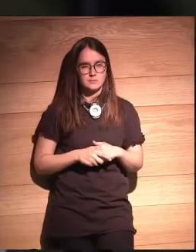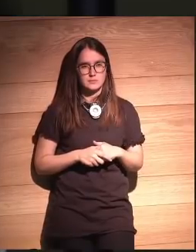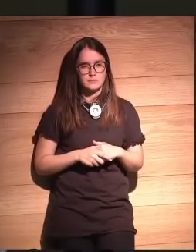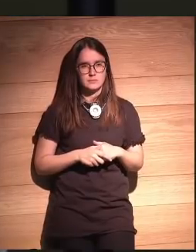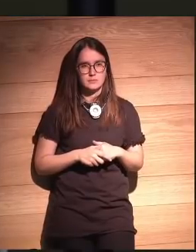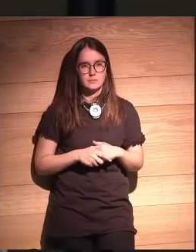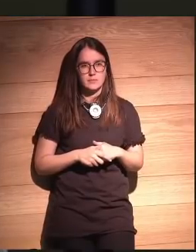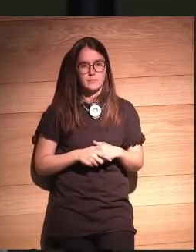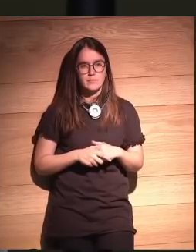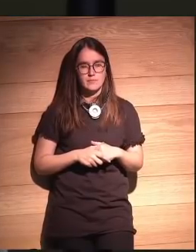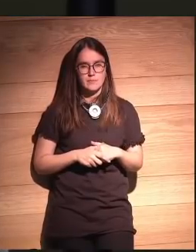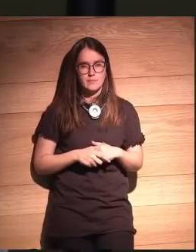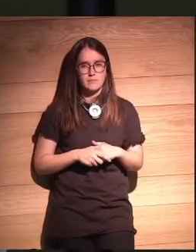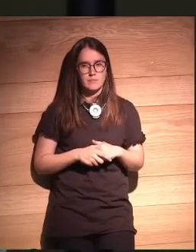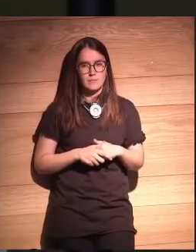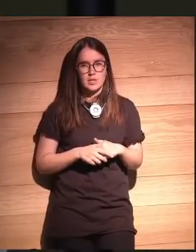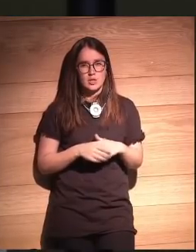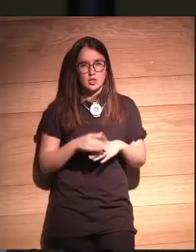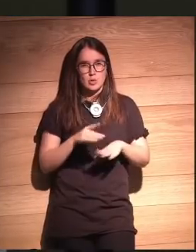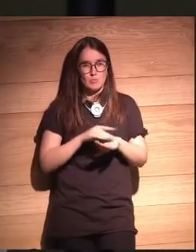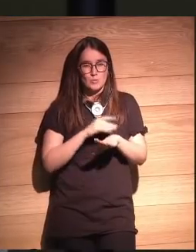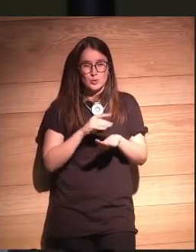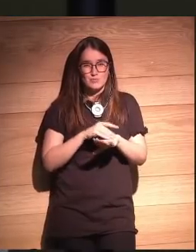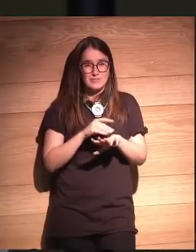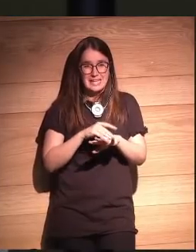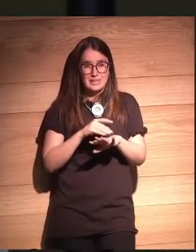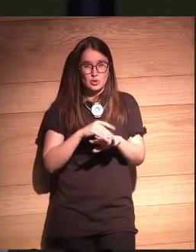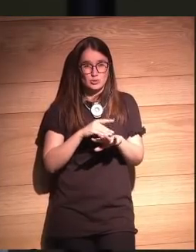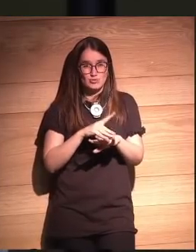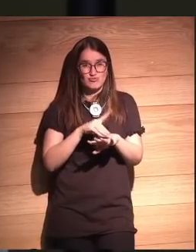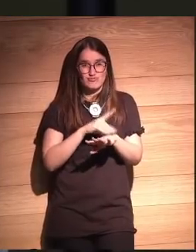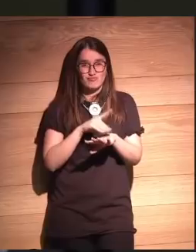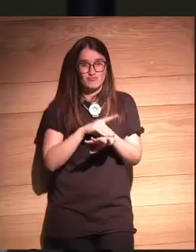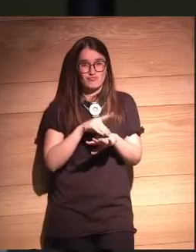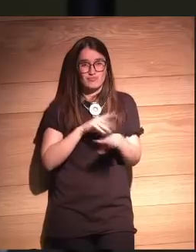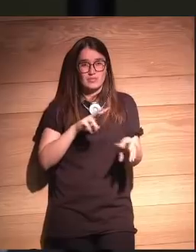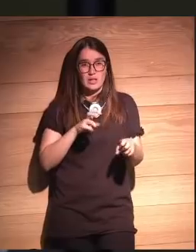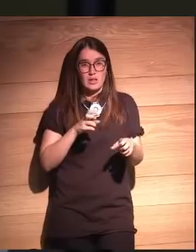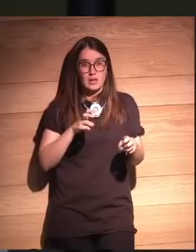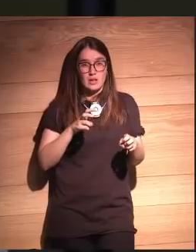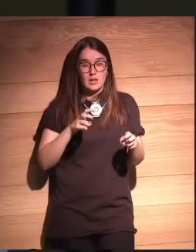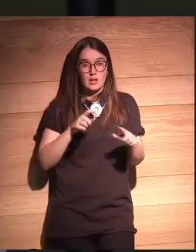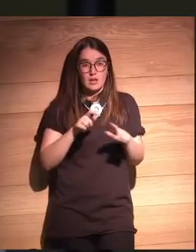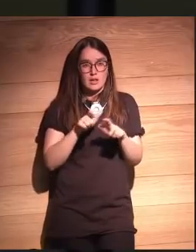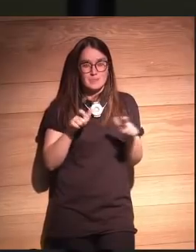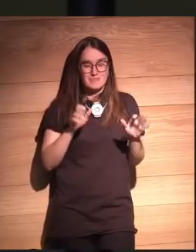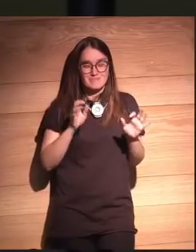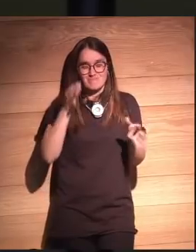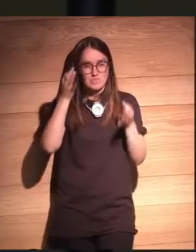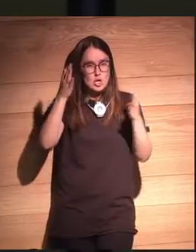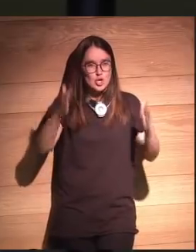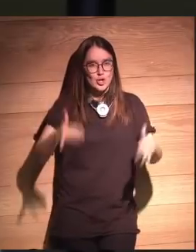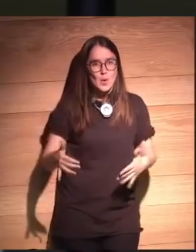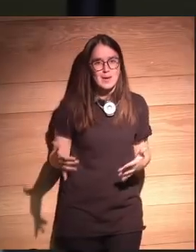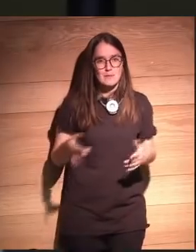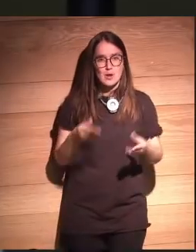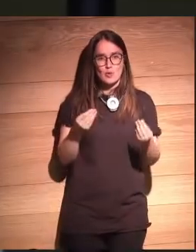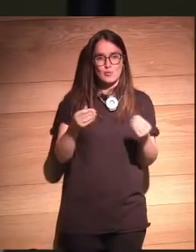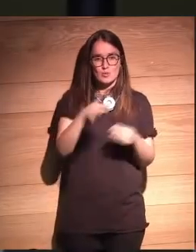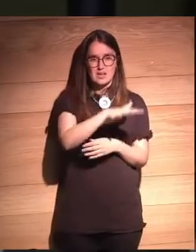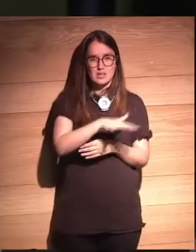No tengo muchos datos sobre proyecciones demográficas concretas, pero en muchos